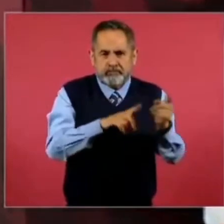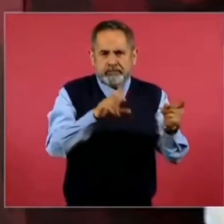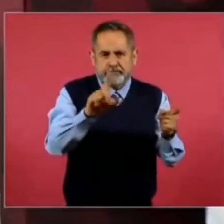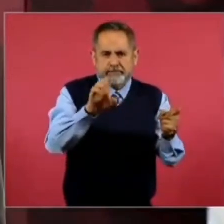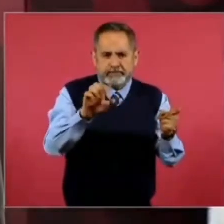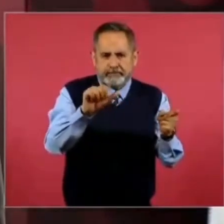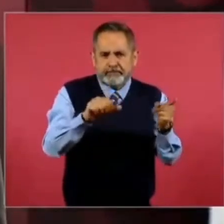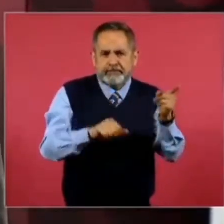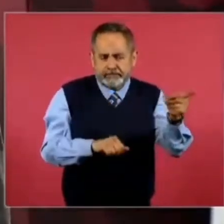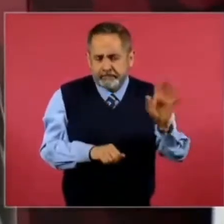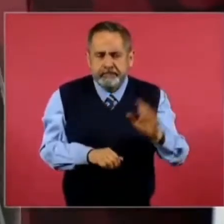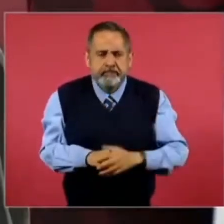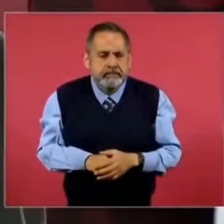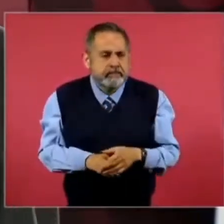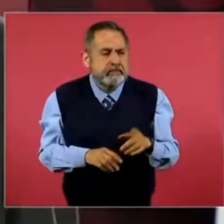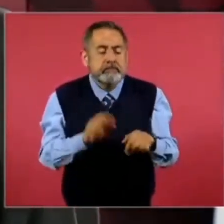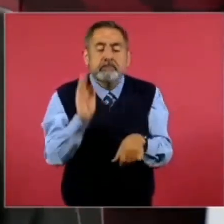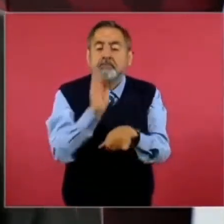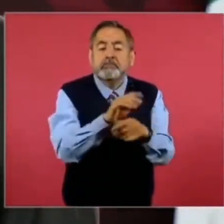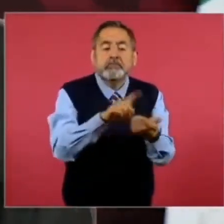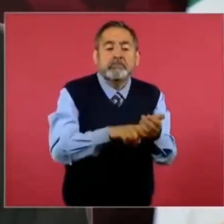Y de allá se otorgó el asilo.